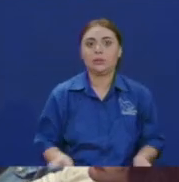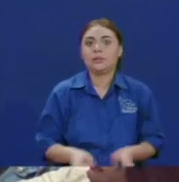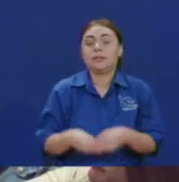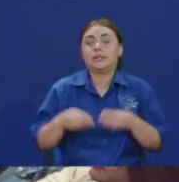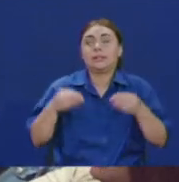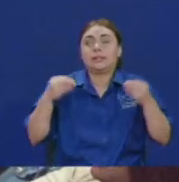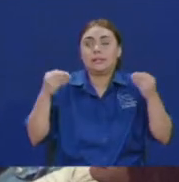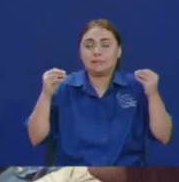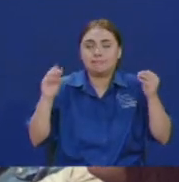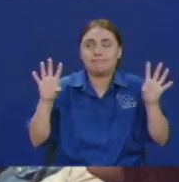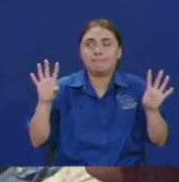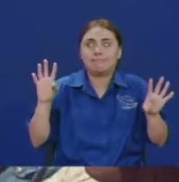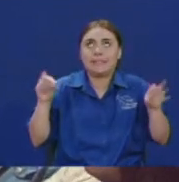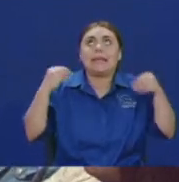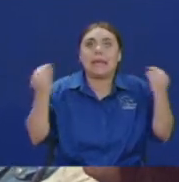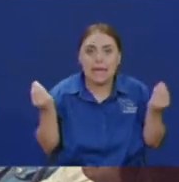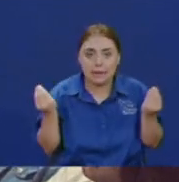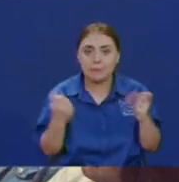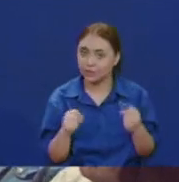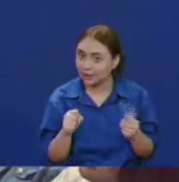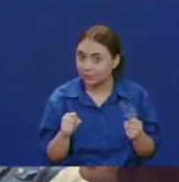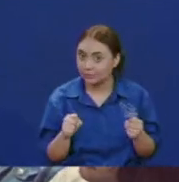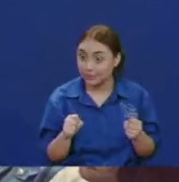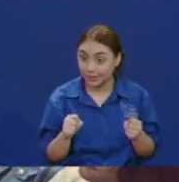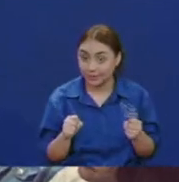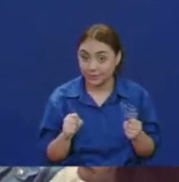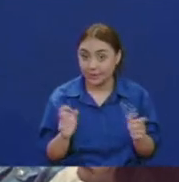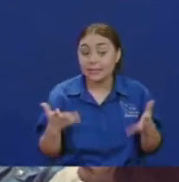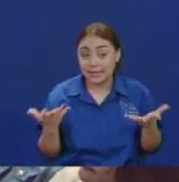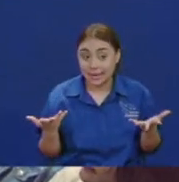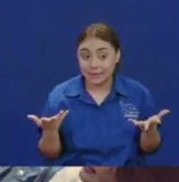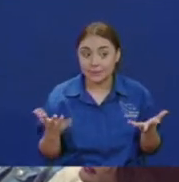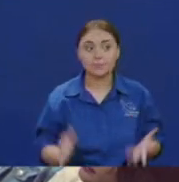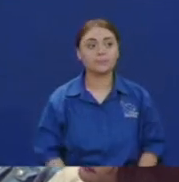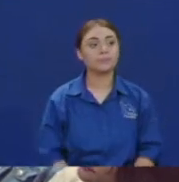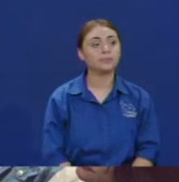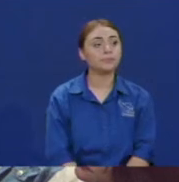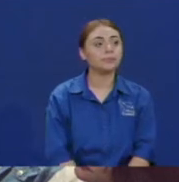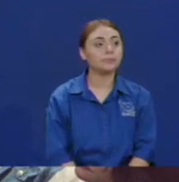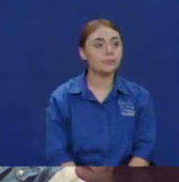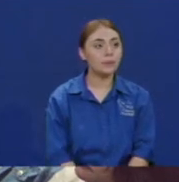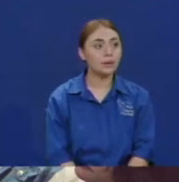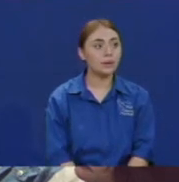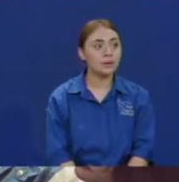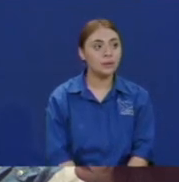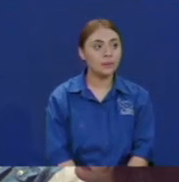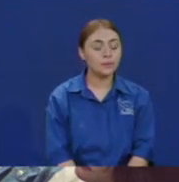ahora? Con esto quiero finalizar esta parte. Mire pues,